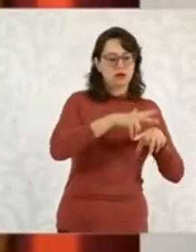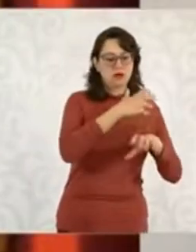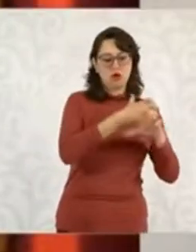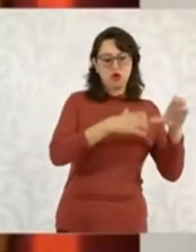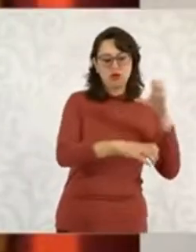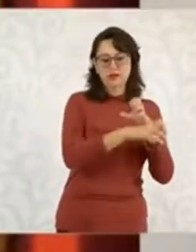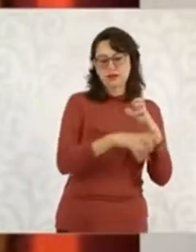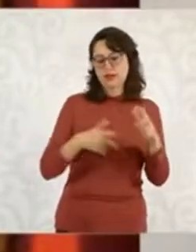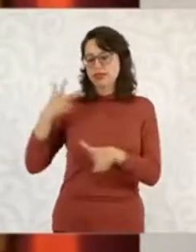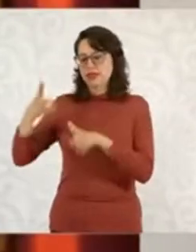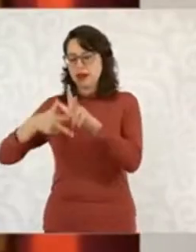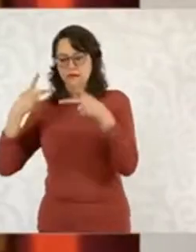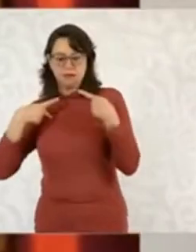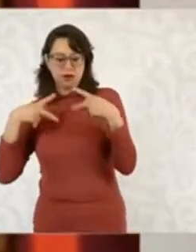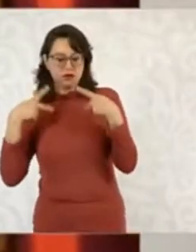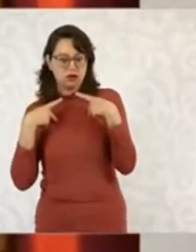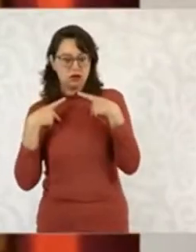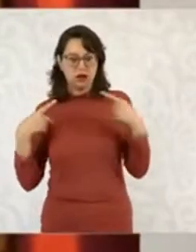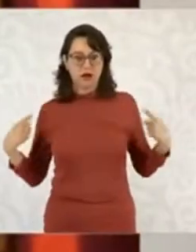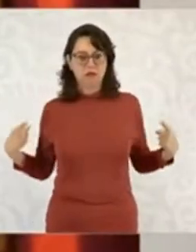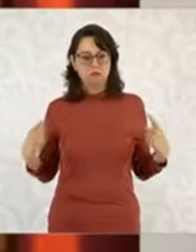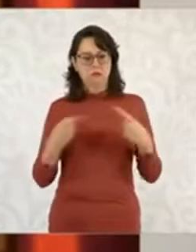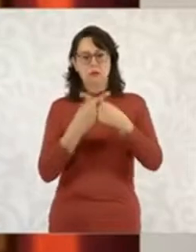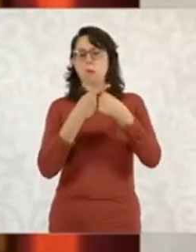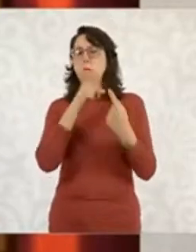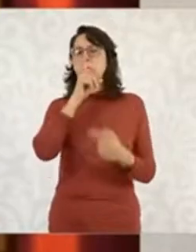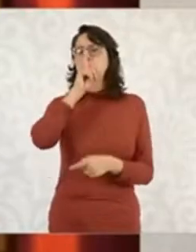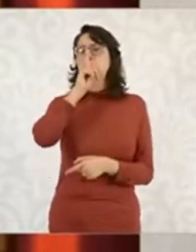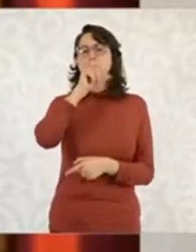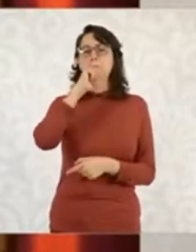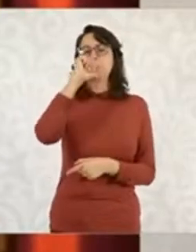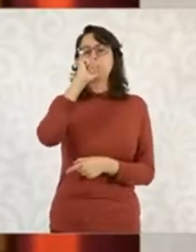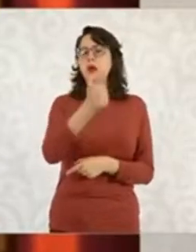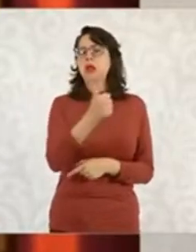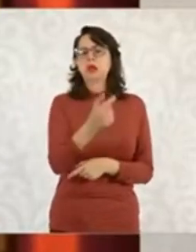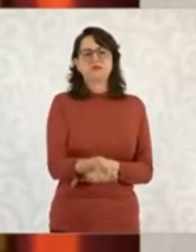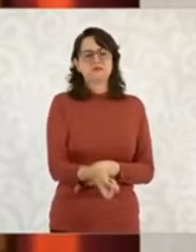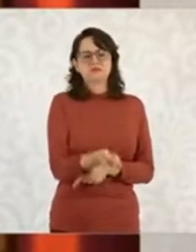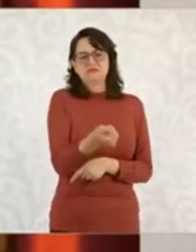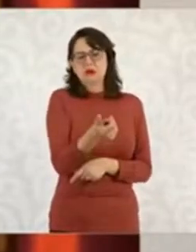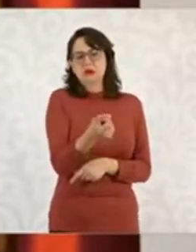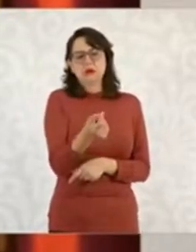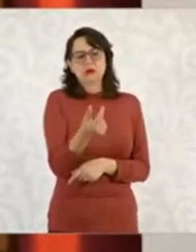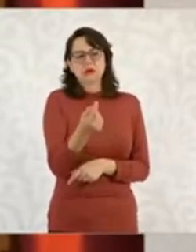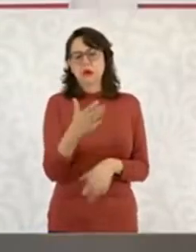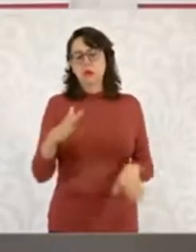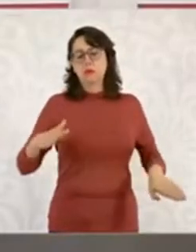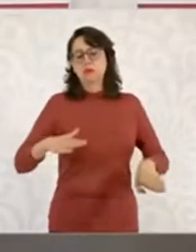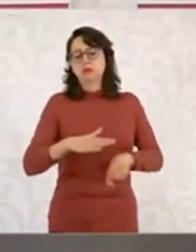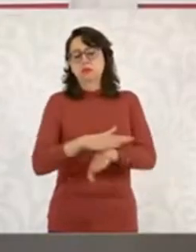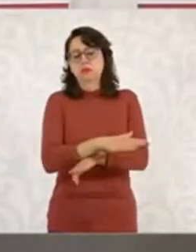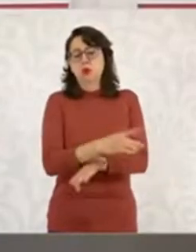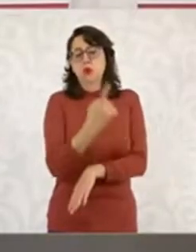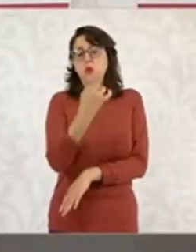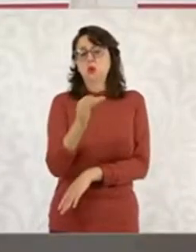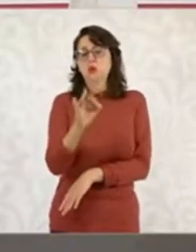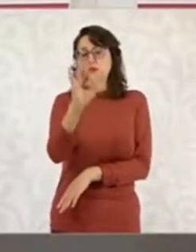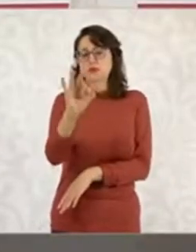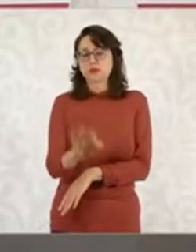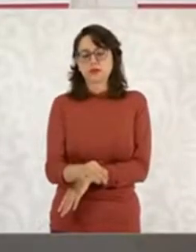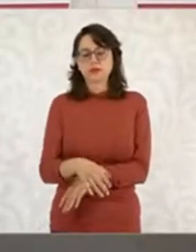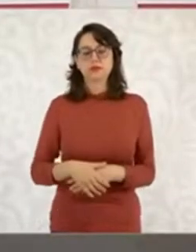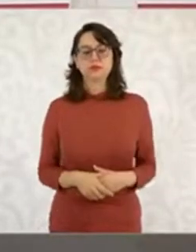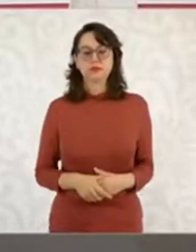operar de forma totalmente independiente el servicio de pasajeros frente al servicio de carga actual. La que sigue, por